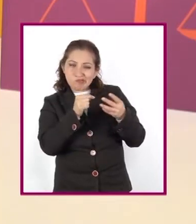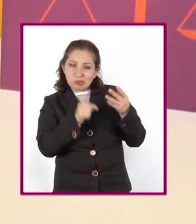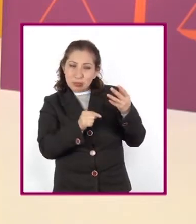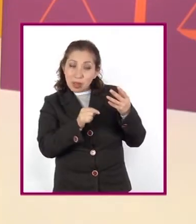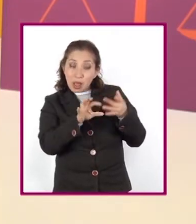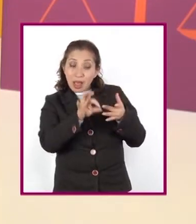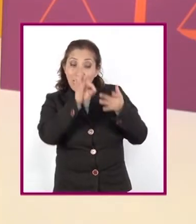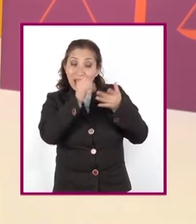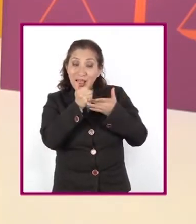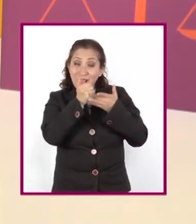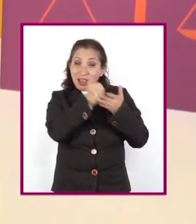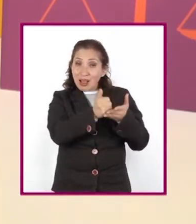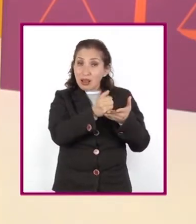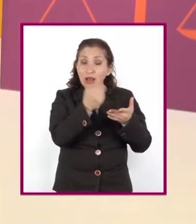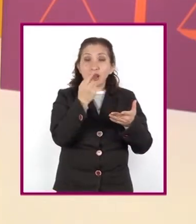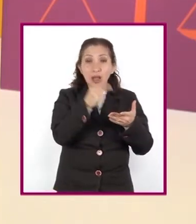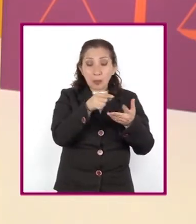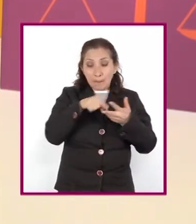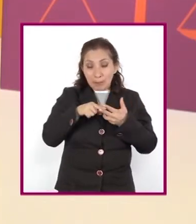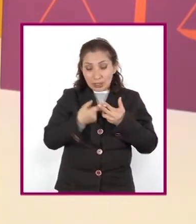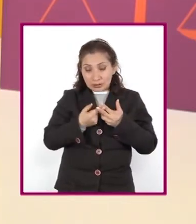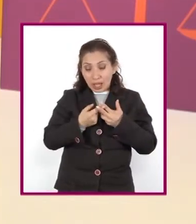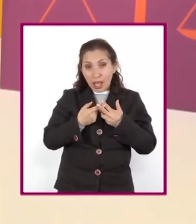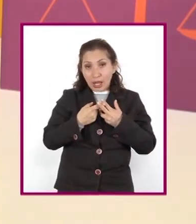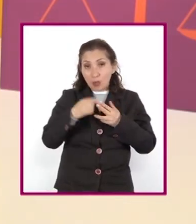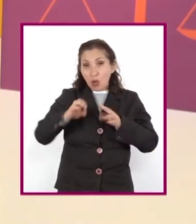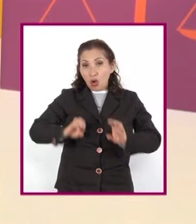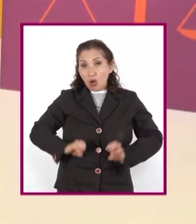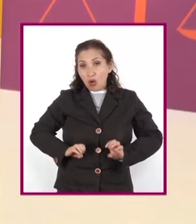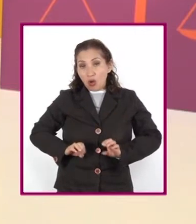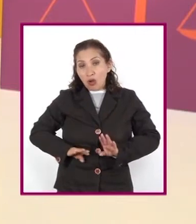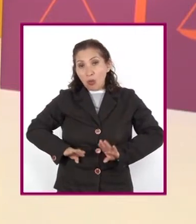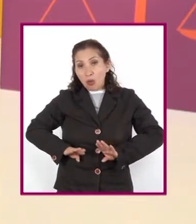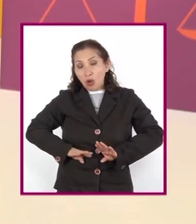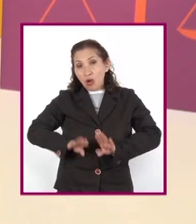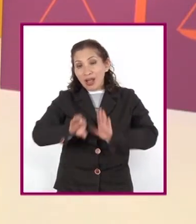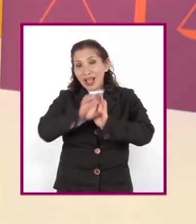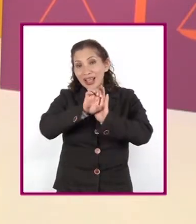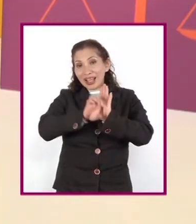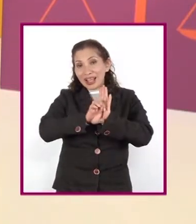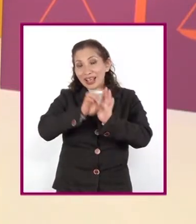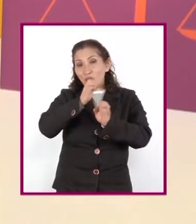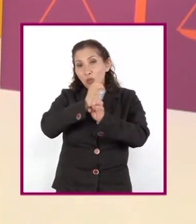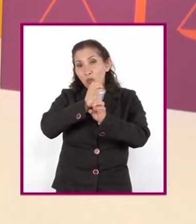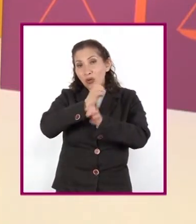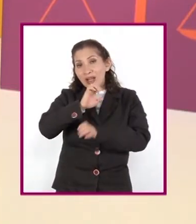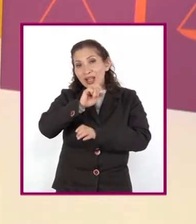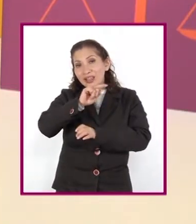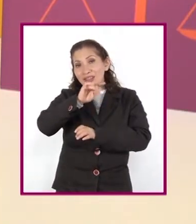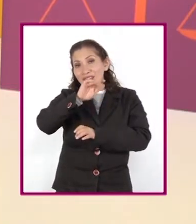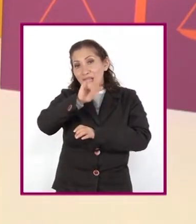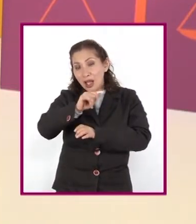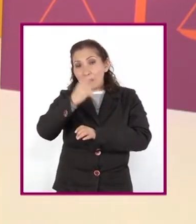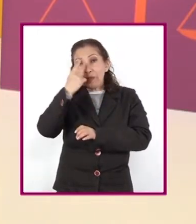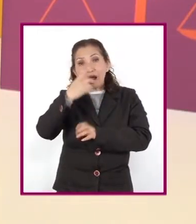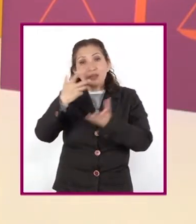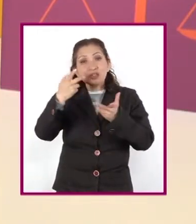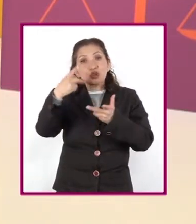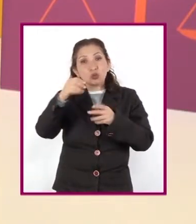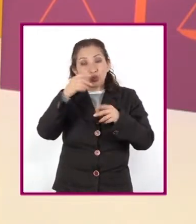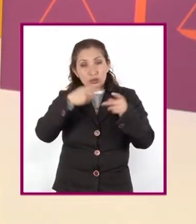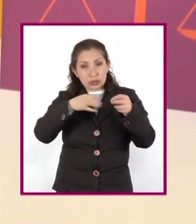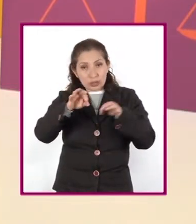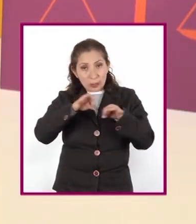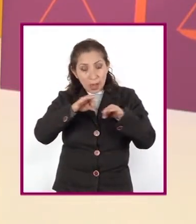convivencia, implicará partir de principios éticos que no solo deberán poner en práctica en el trabajo académico